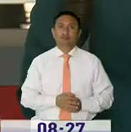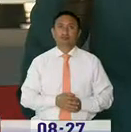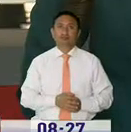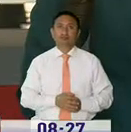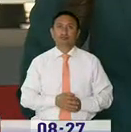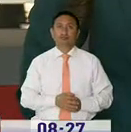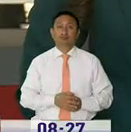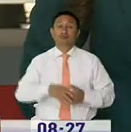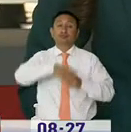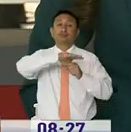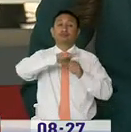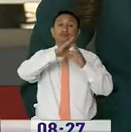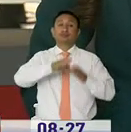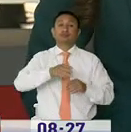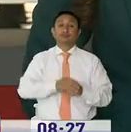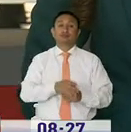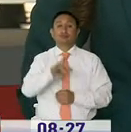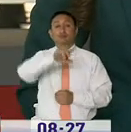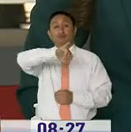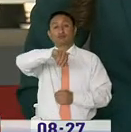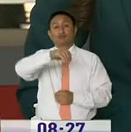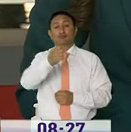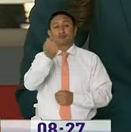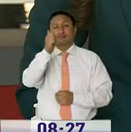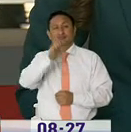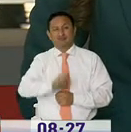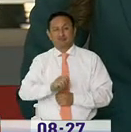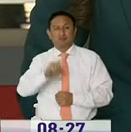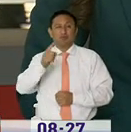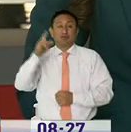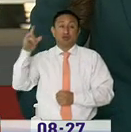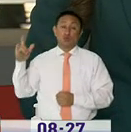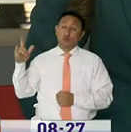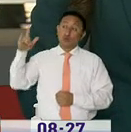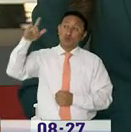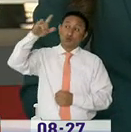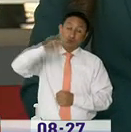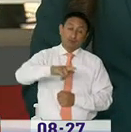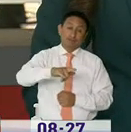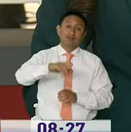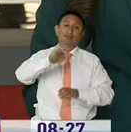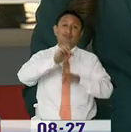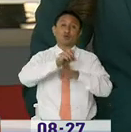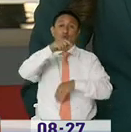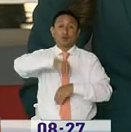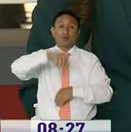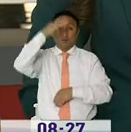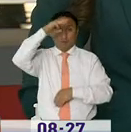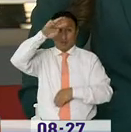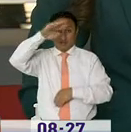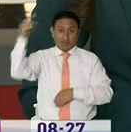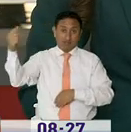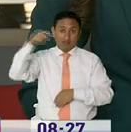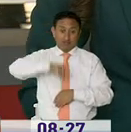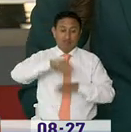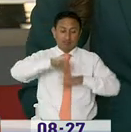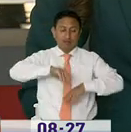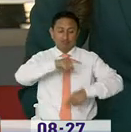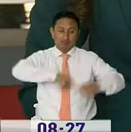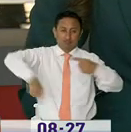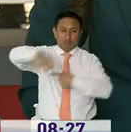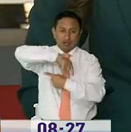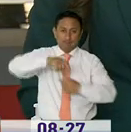El canciller José Valencia confirmó la llegada del primer vuelo humanitario con ecuatorianos desde México como parte del protocolo de